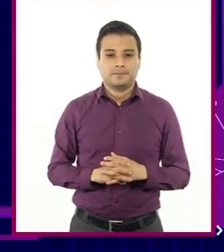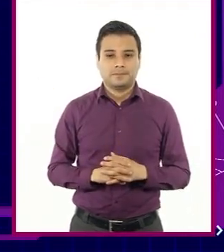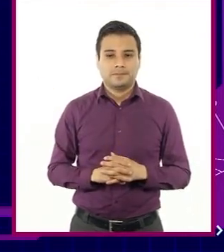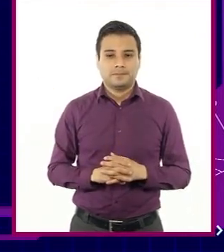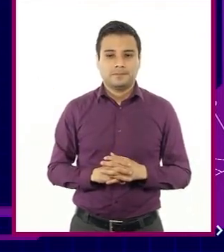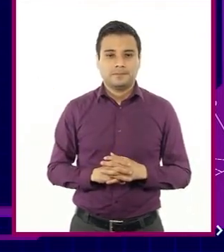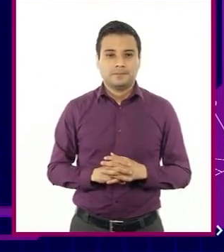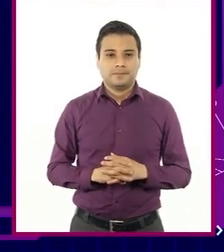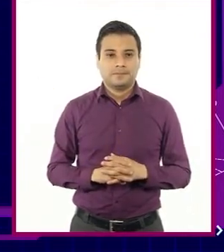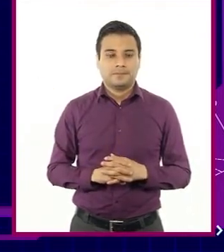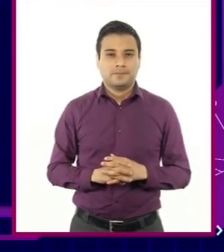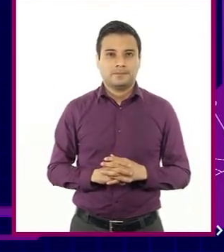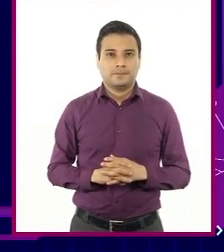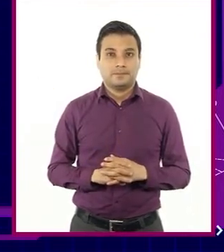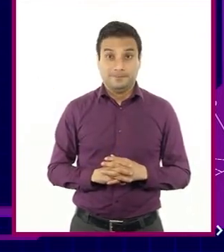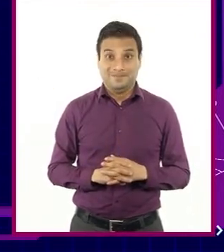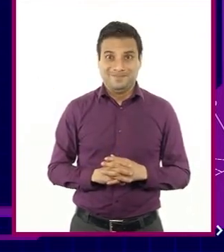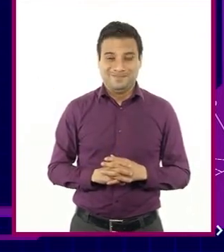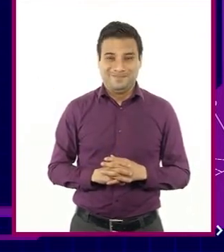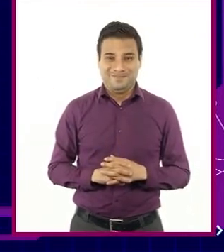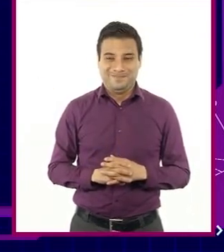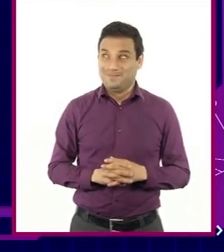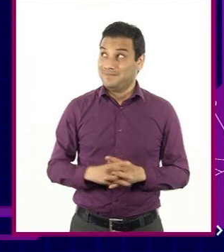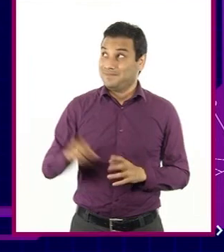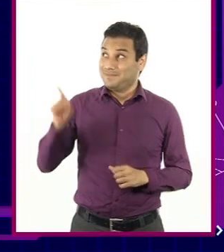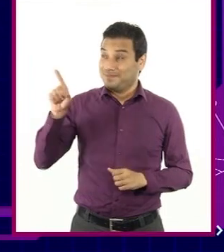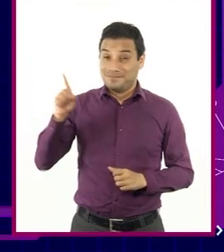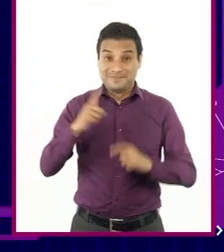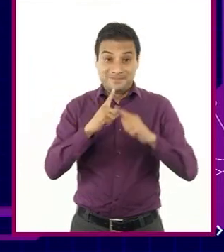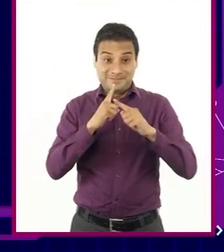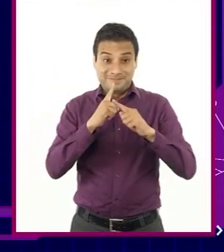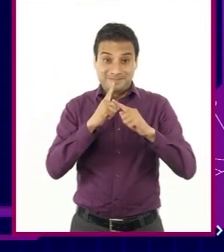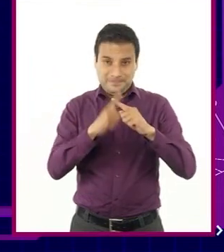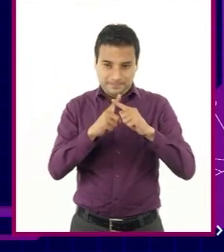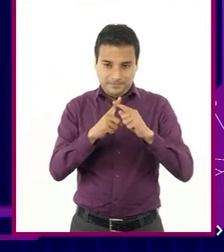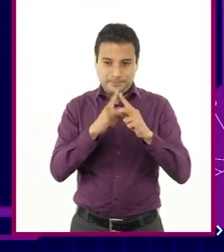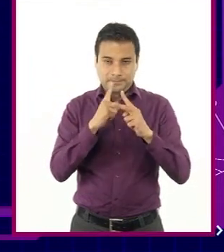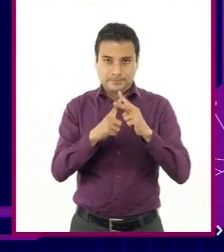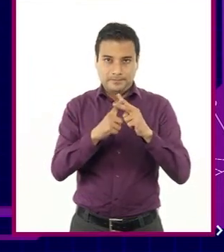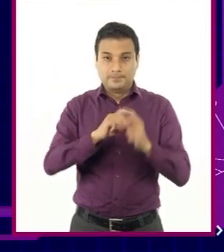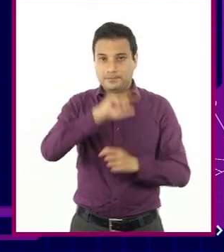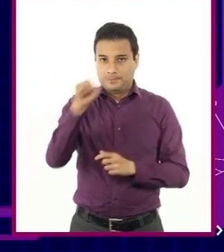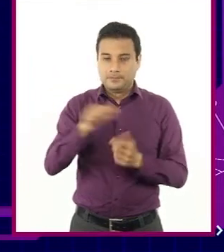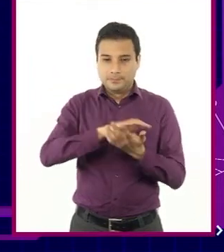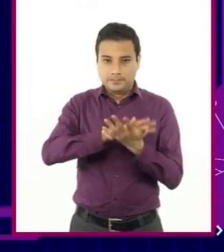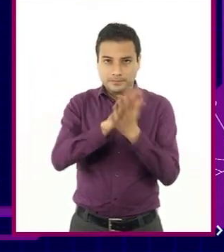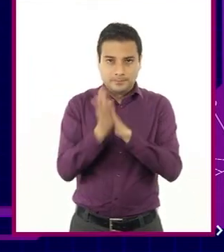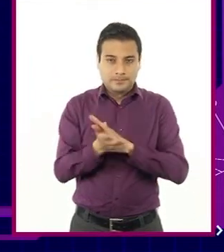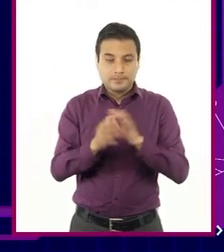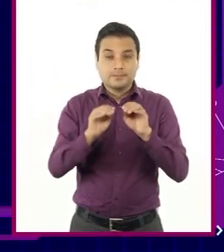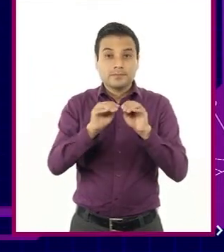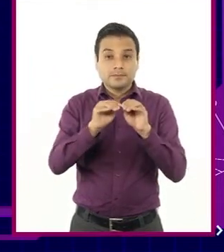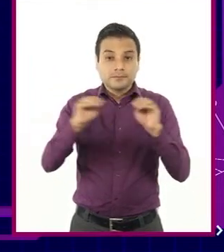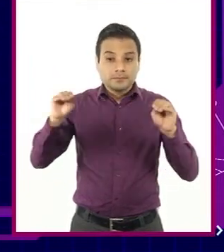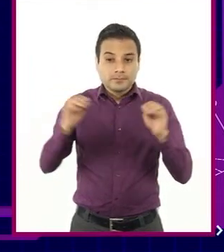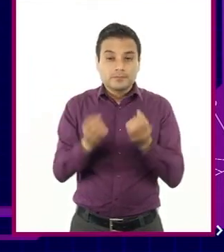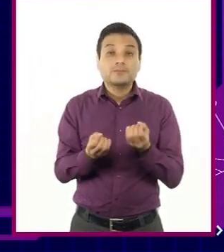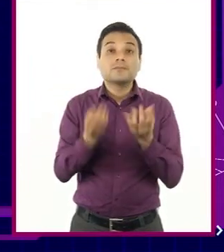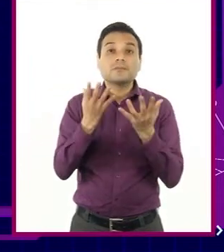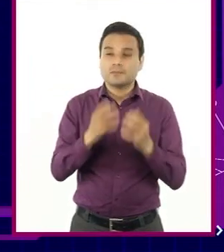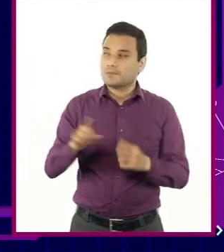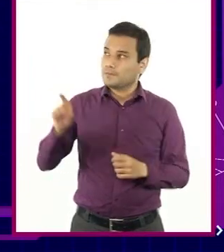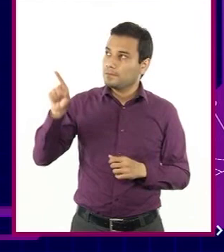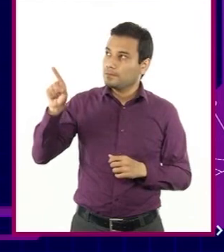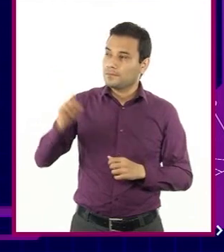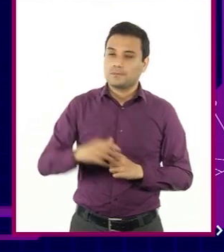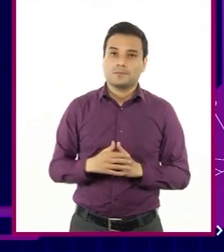0.9144 metros sobre yarda para obtener esa medida en metros. De esta operación obtenemos que 1.76